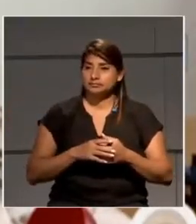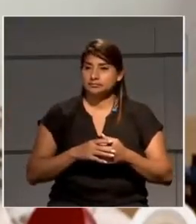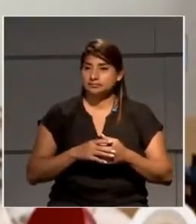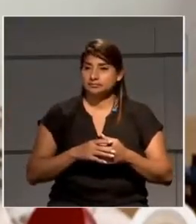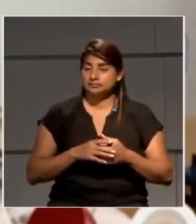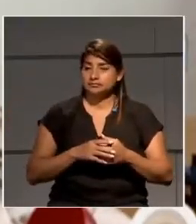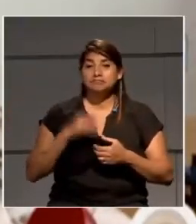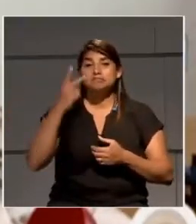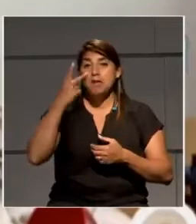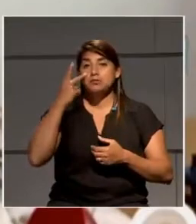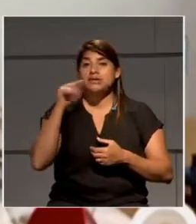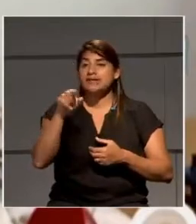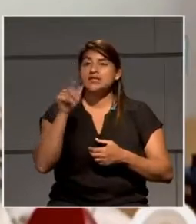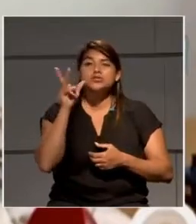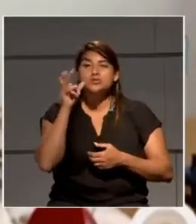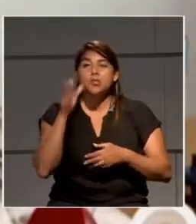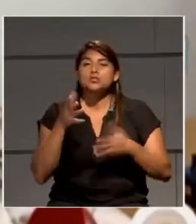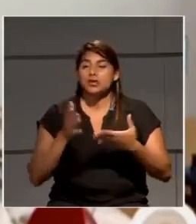Nayo.